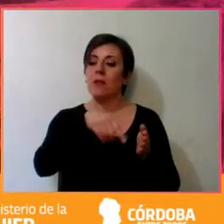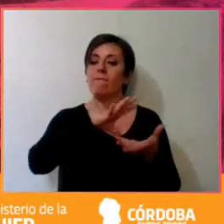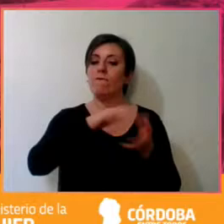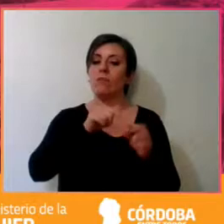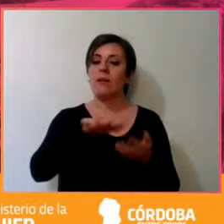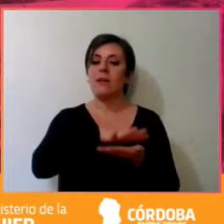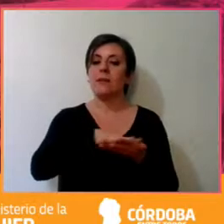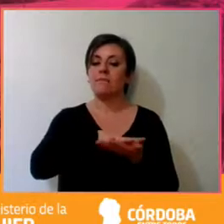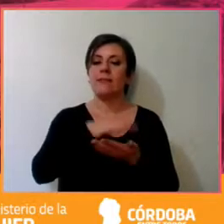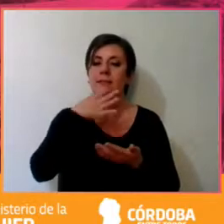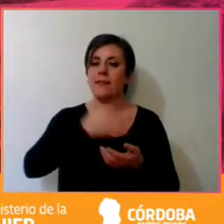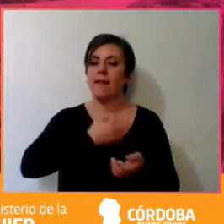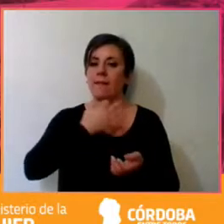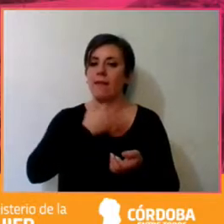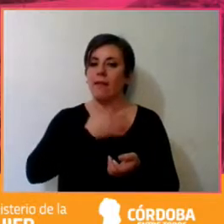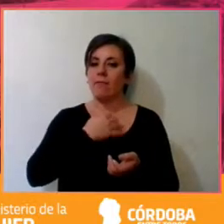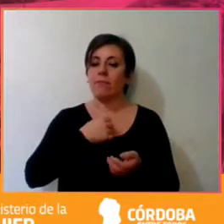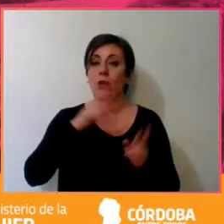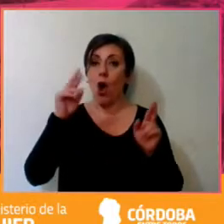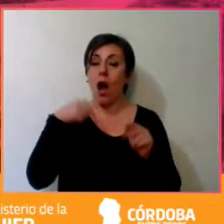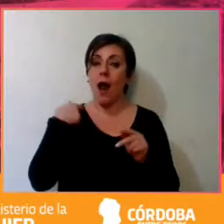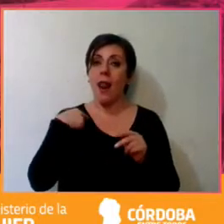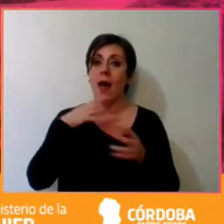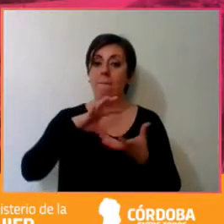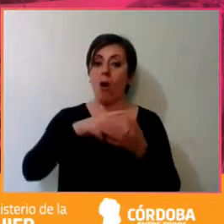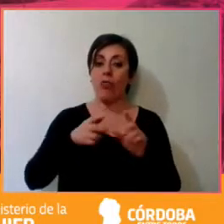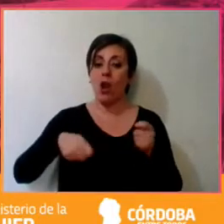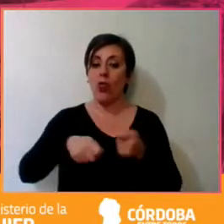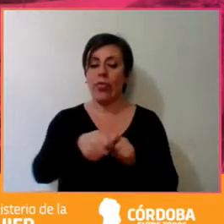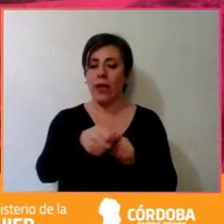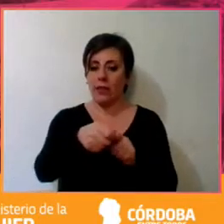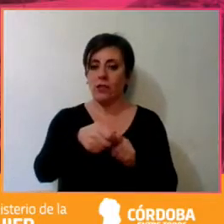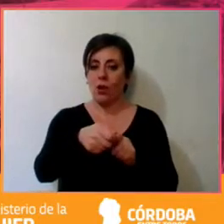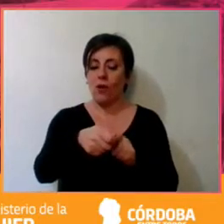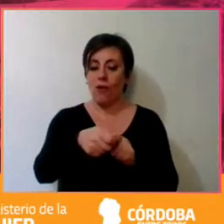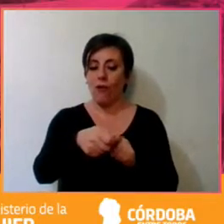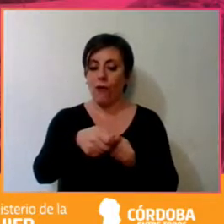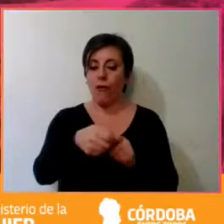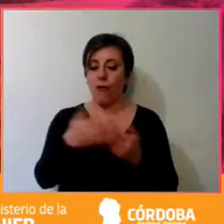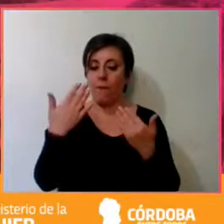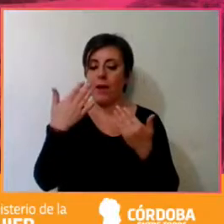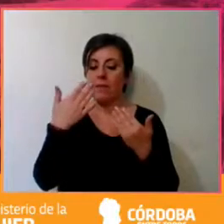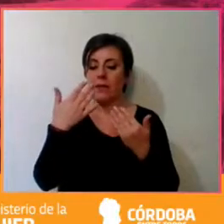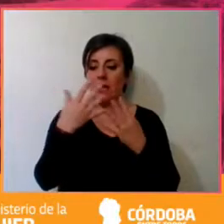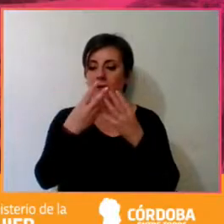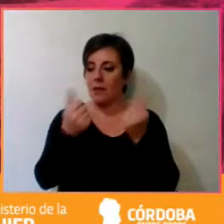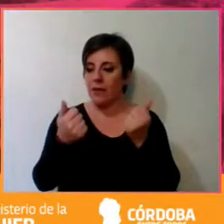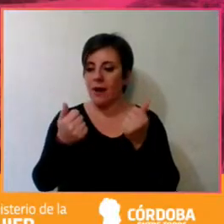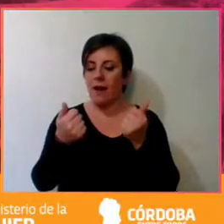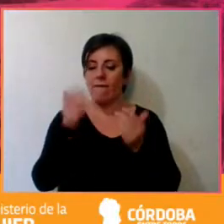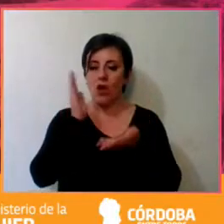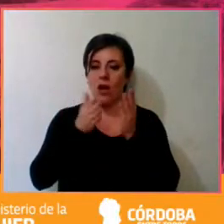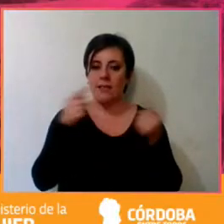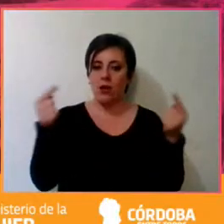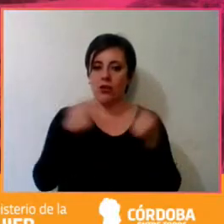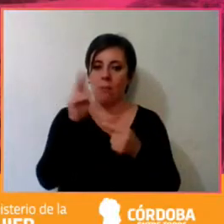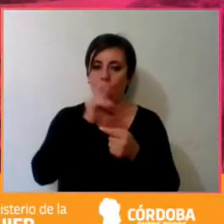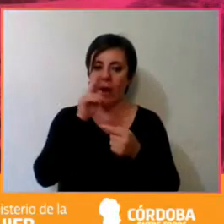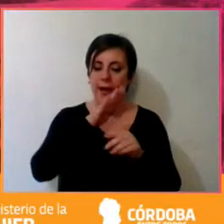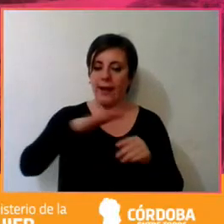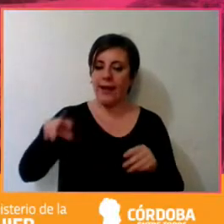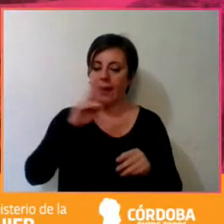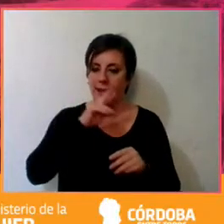realidad. Nosotros esperamos que esos modelos de gestión permitan terminar con la violencia contra mujeres y